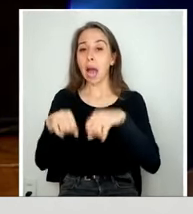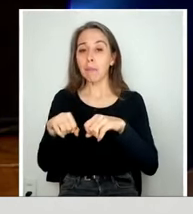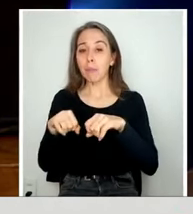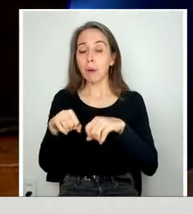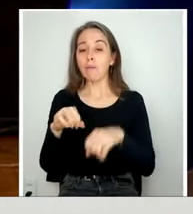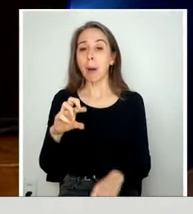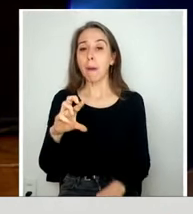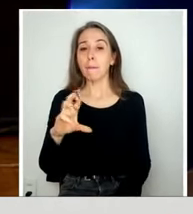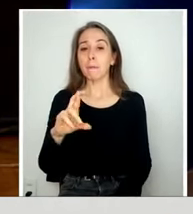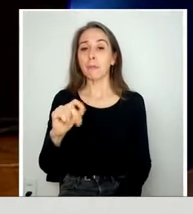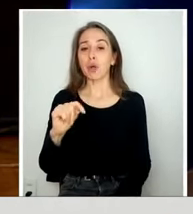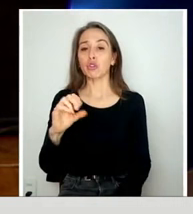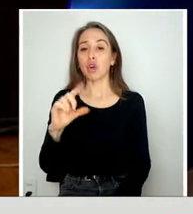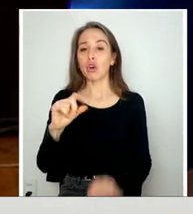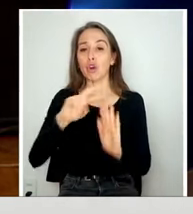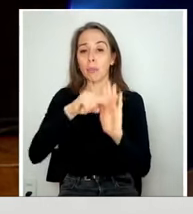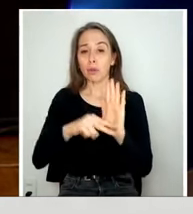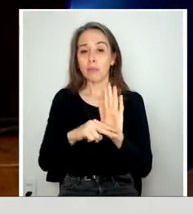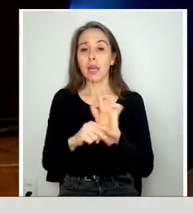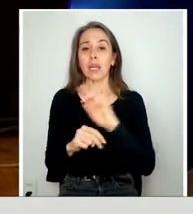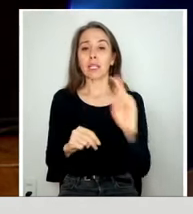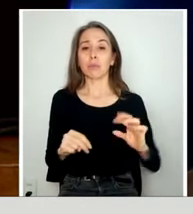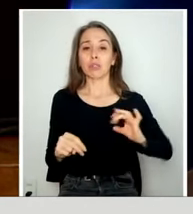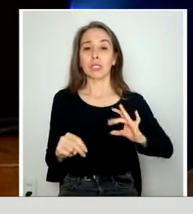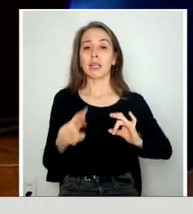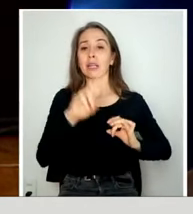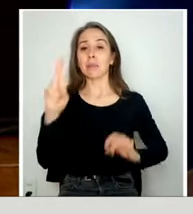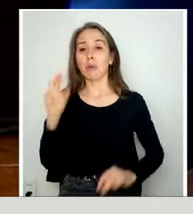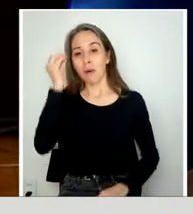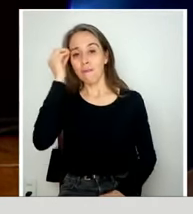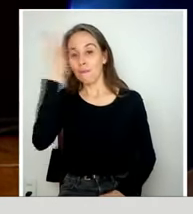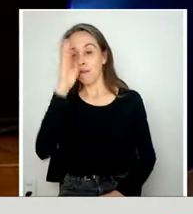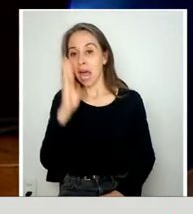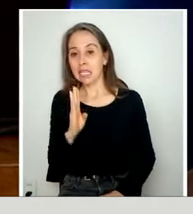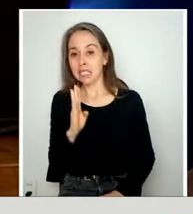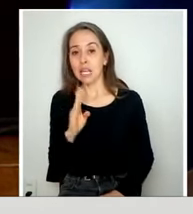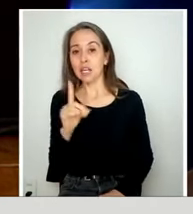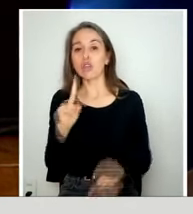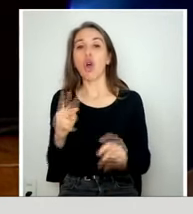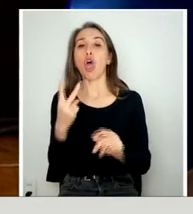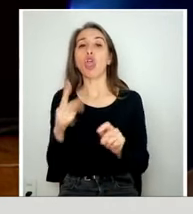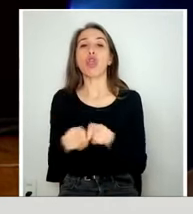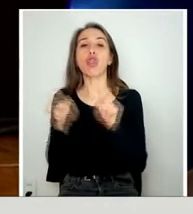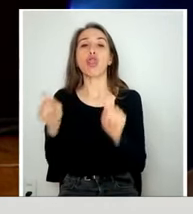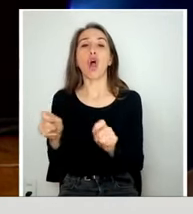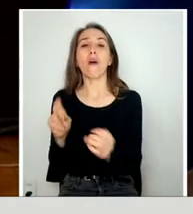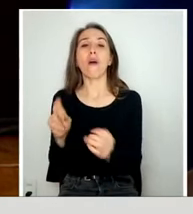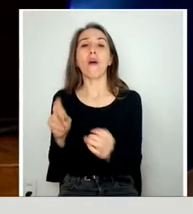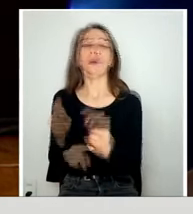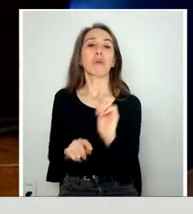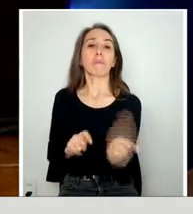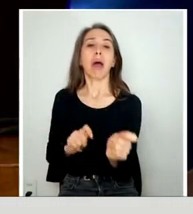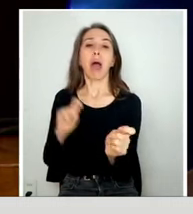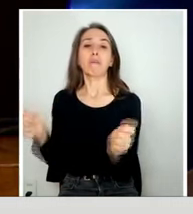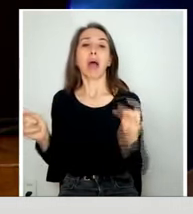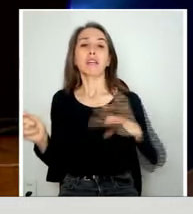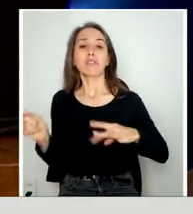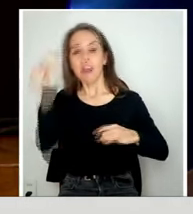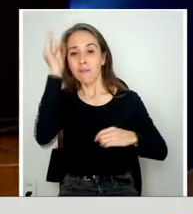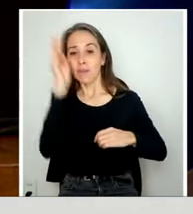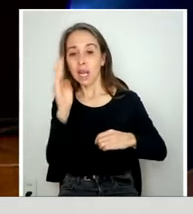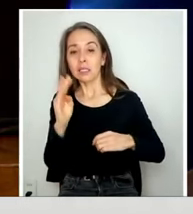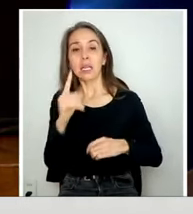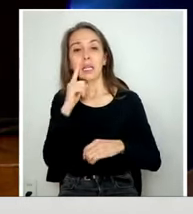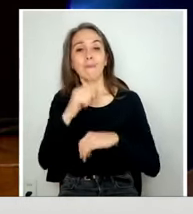de la República de Chile la República federativa del Brasil para evitar la doble imposición y prevenir la evasión fiscal en relación al